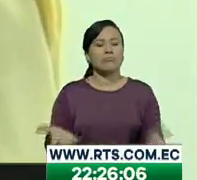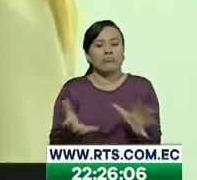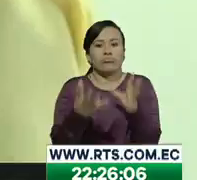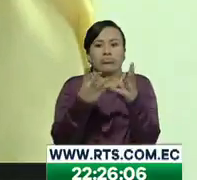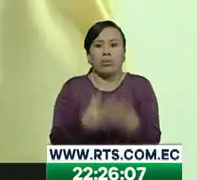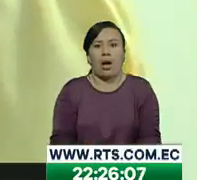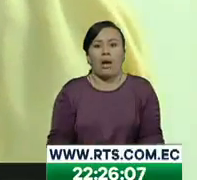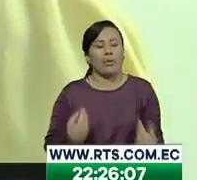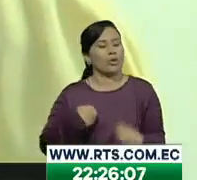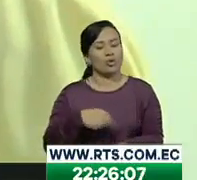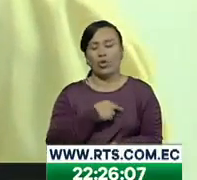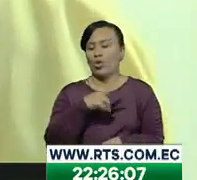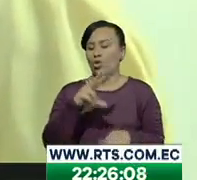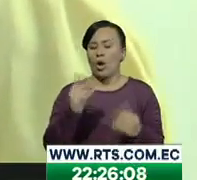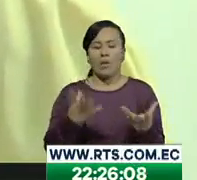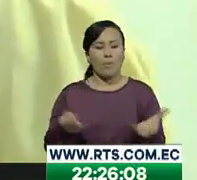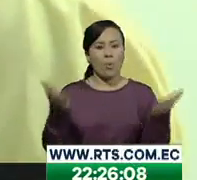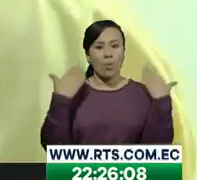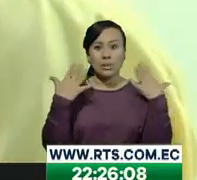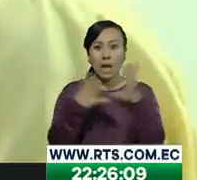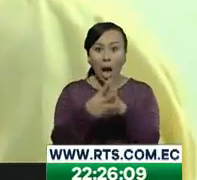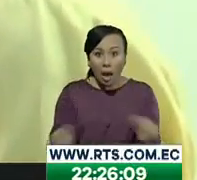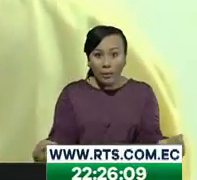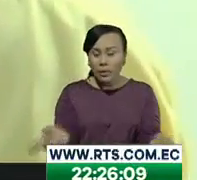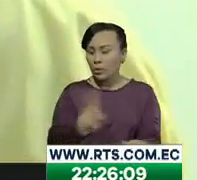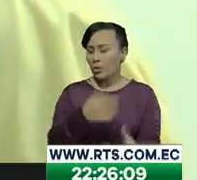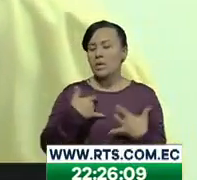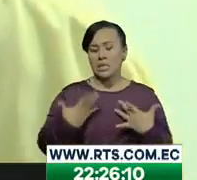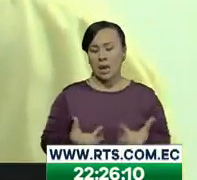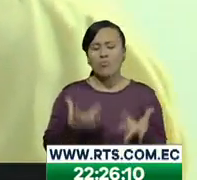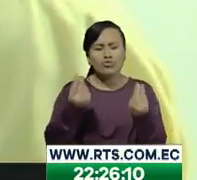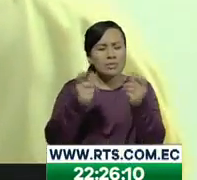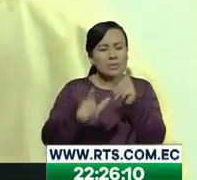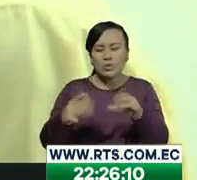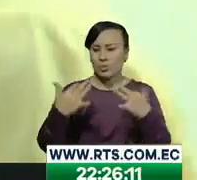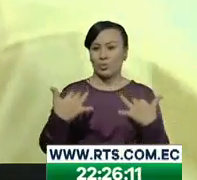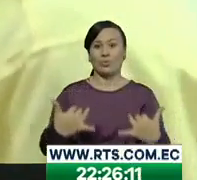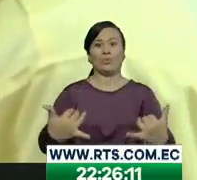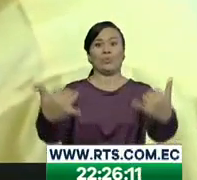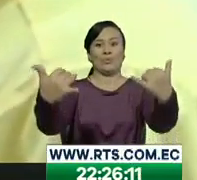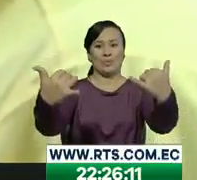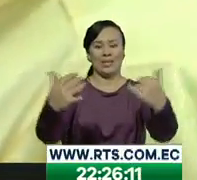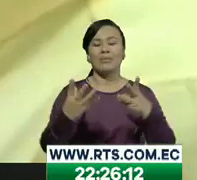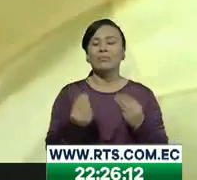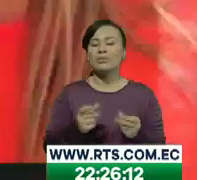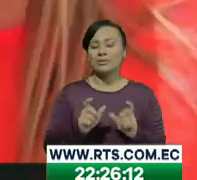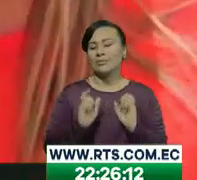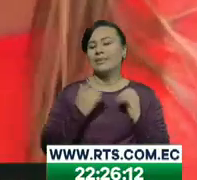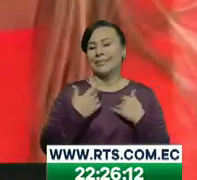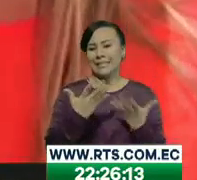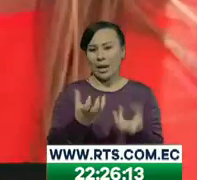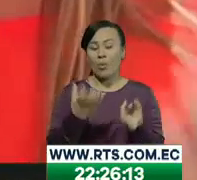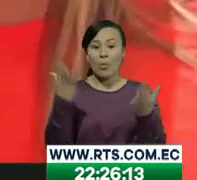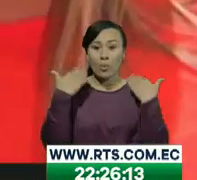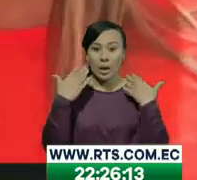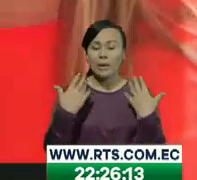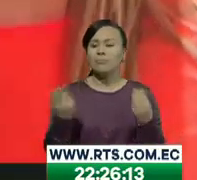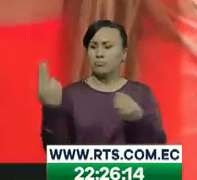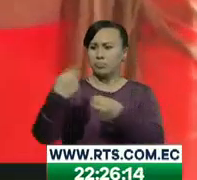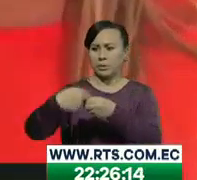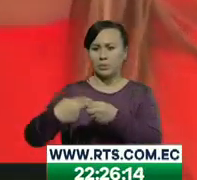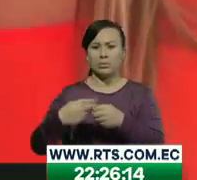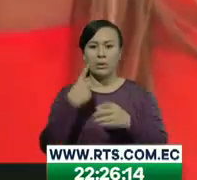nosotros no tenemos que voy a tirar de usted queremos que guayaquil nos acompañe queremos ver esa sala llena queremos que vaya aquí en este presente mostrando